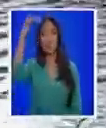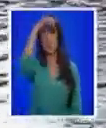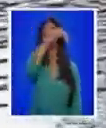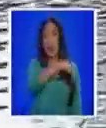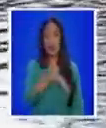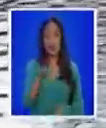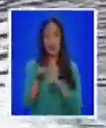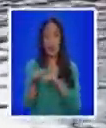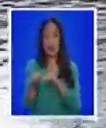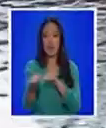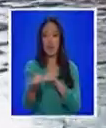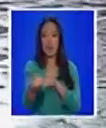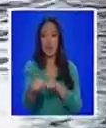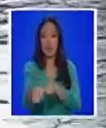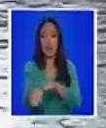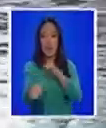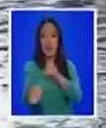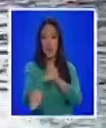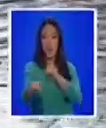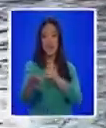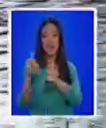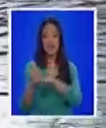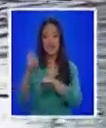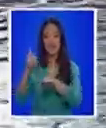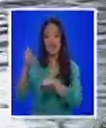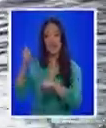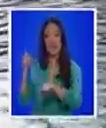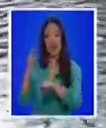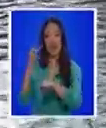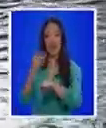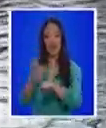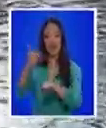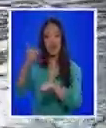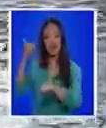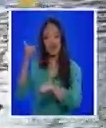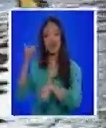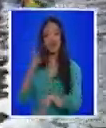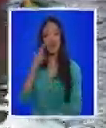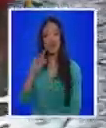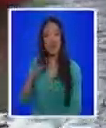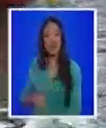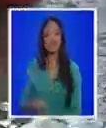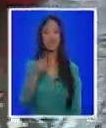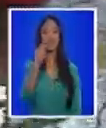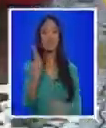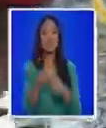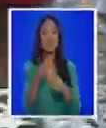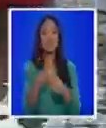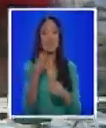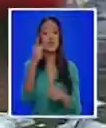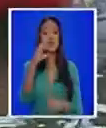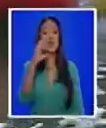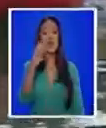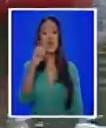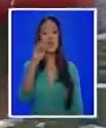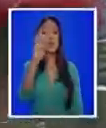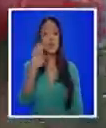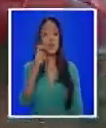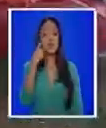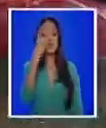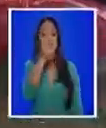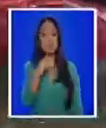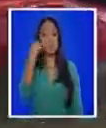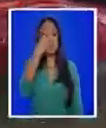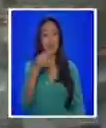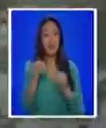Viene atrás también rezagado el resto de equipos, pero se viene acá. Se viene el Comité del Pueblo en primer lugar acompañado, por supuesto, del Cuerpo